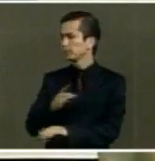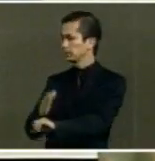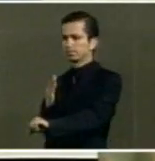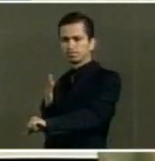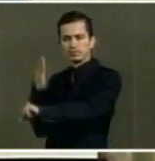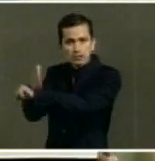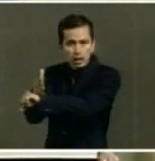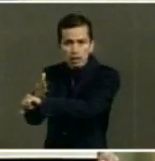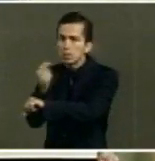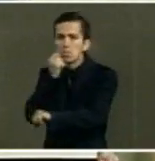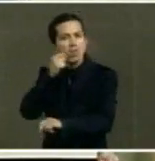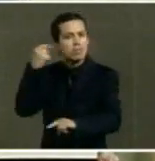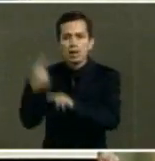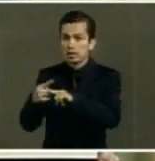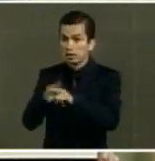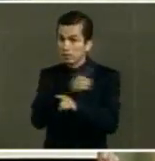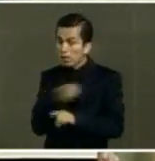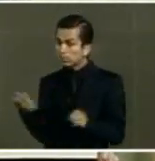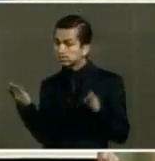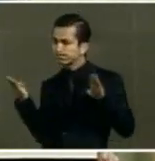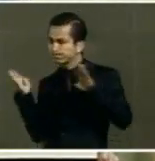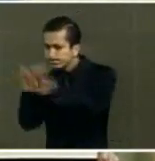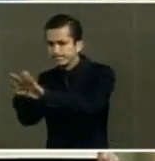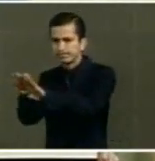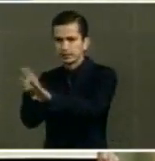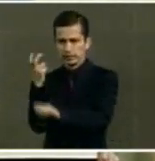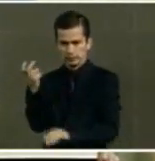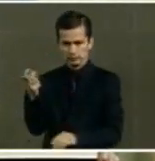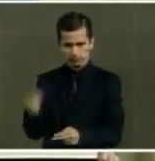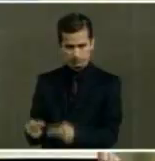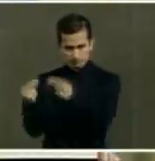misma, incluyendo la clausura de establecimientos.